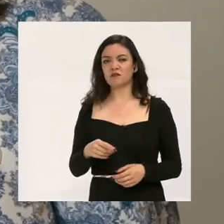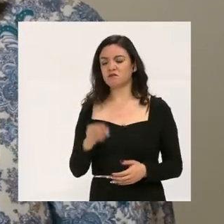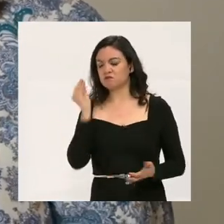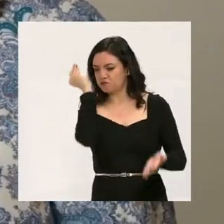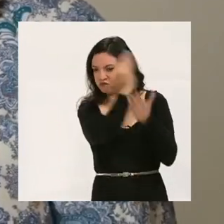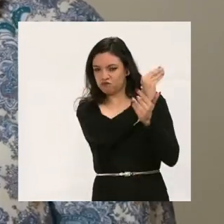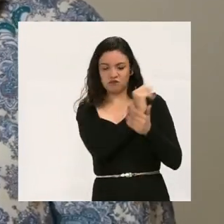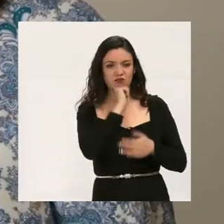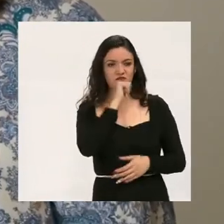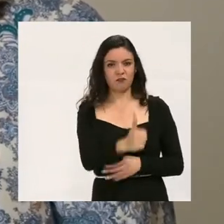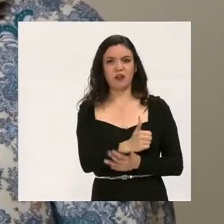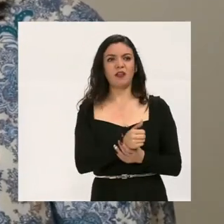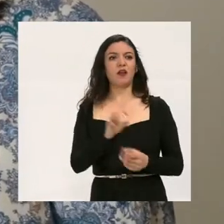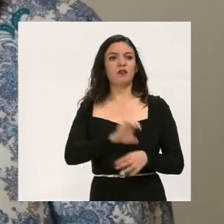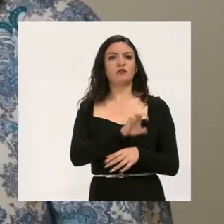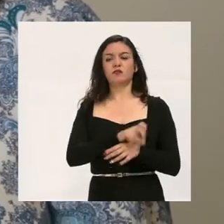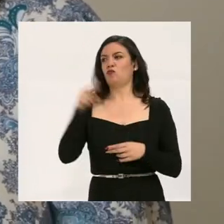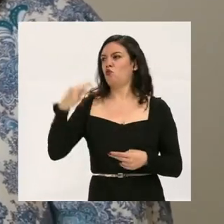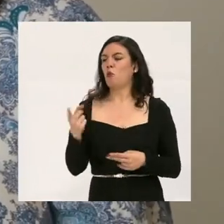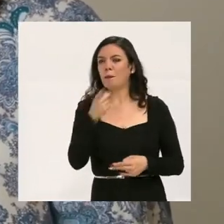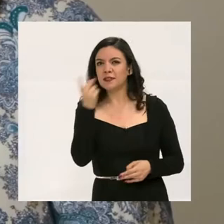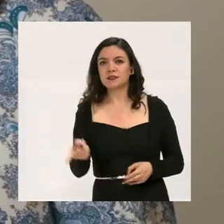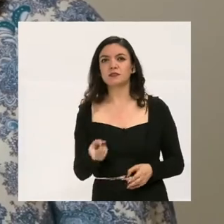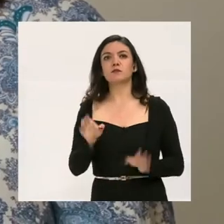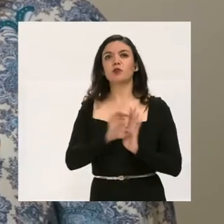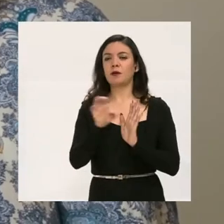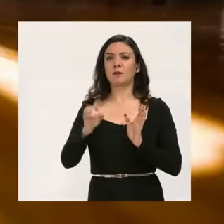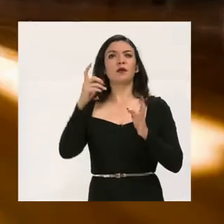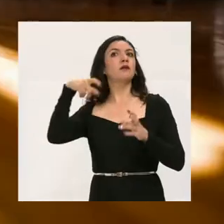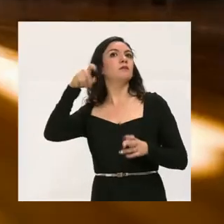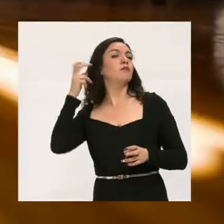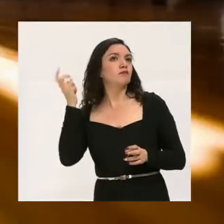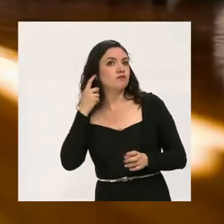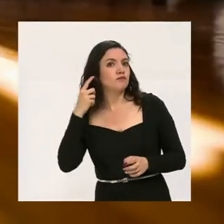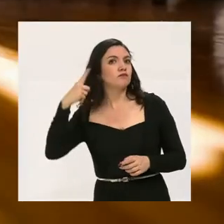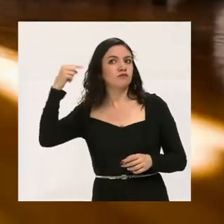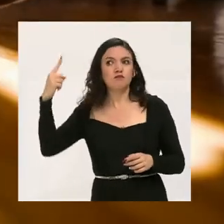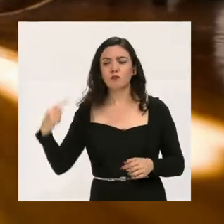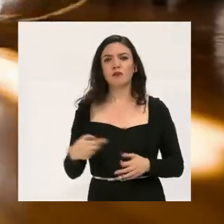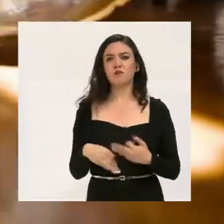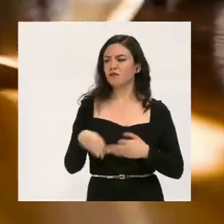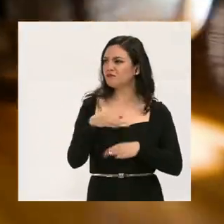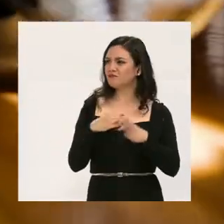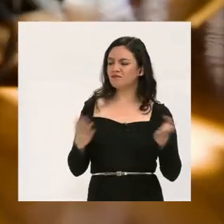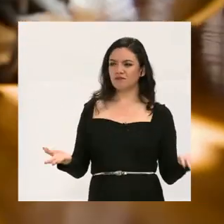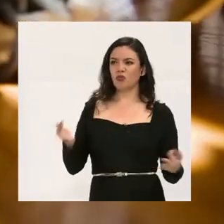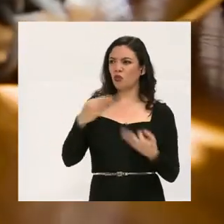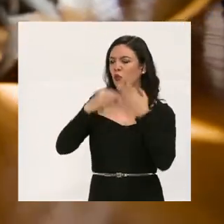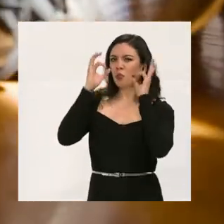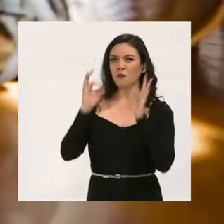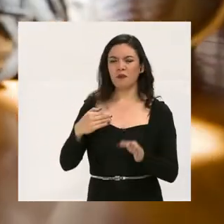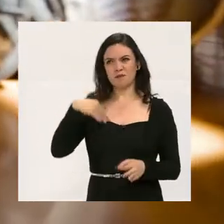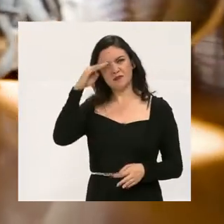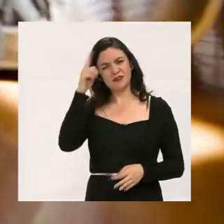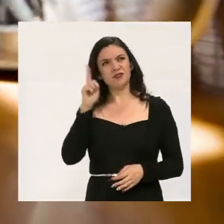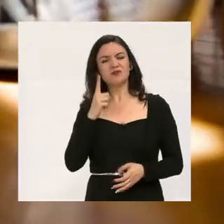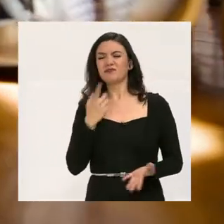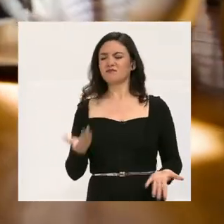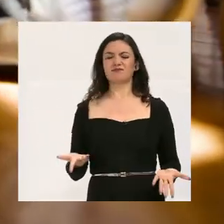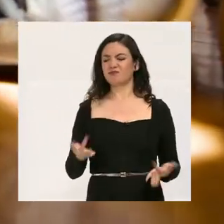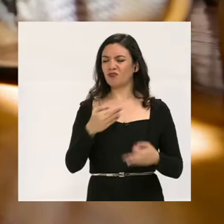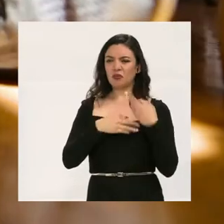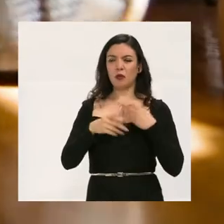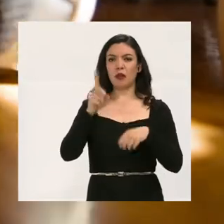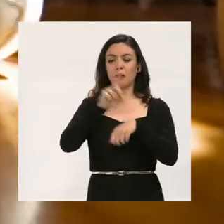hablaba sí pues no no te respondía nada o sea por su nombre empezamos con exámenes auditivos no puede aparecer todo estaba